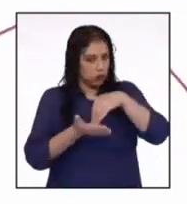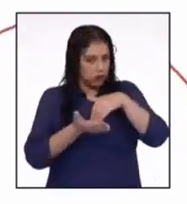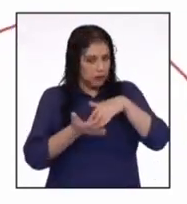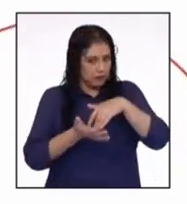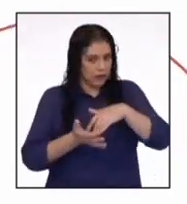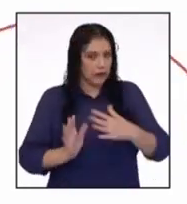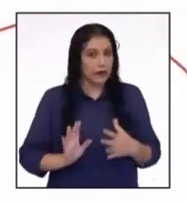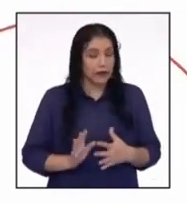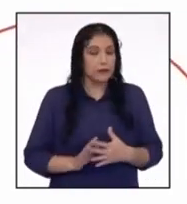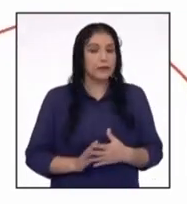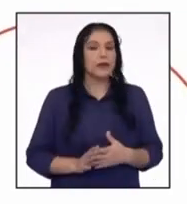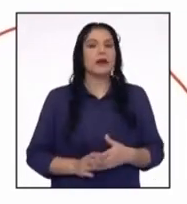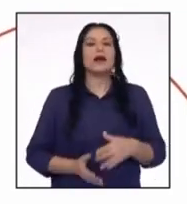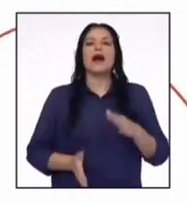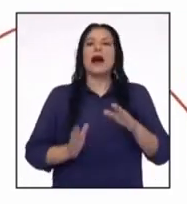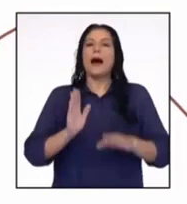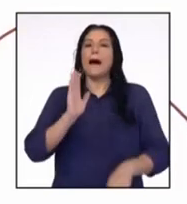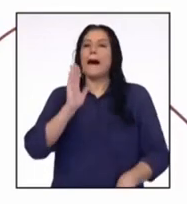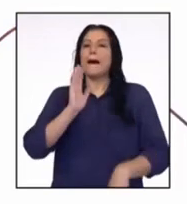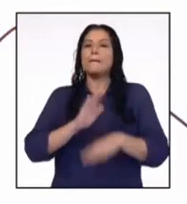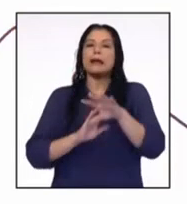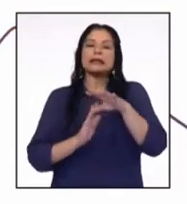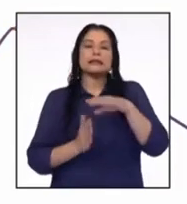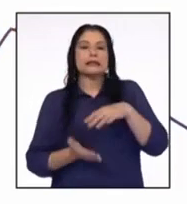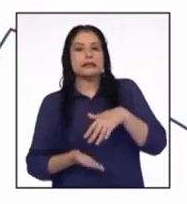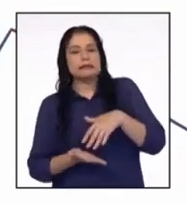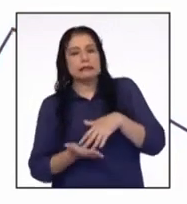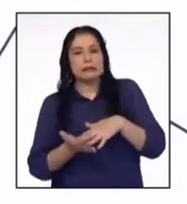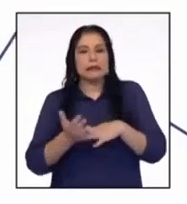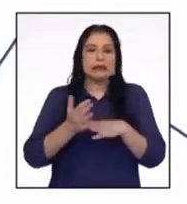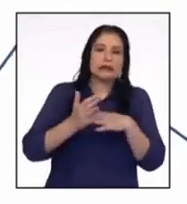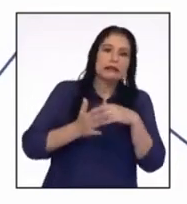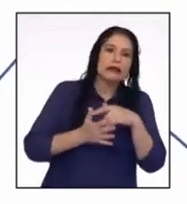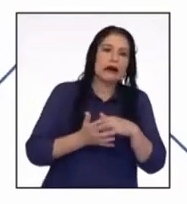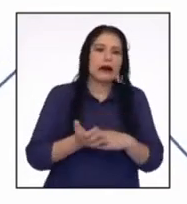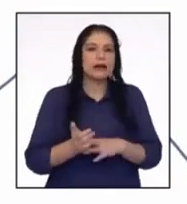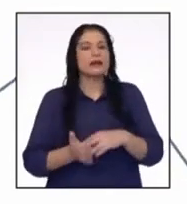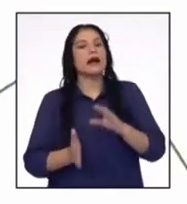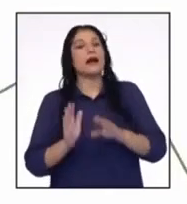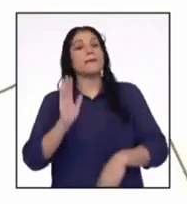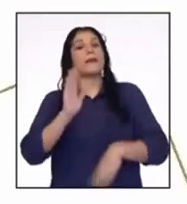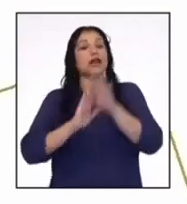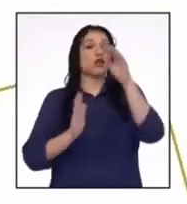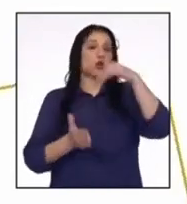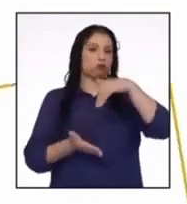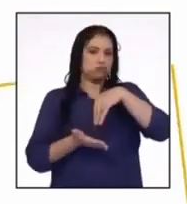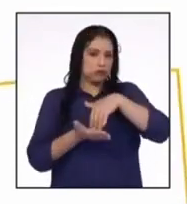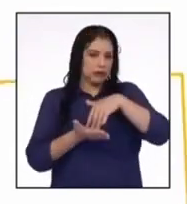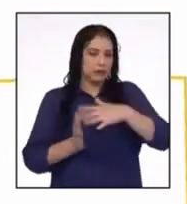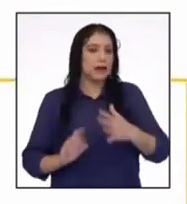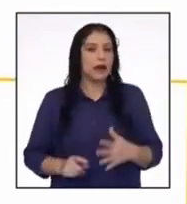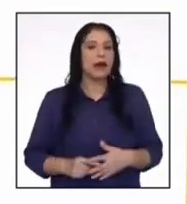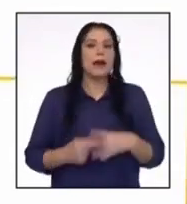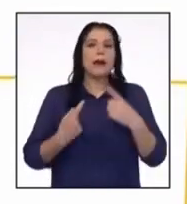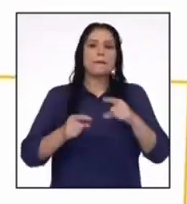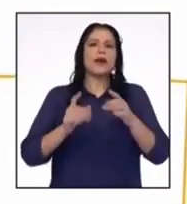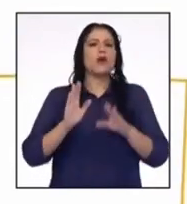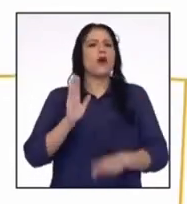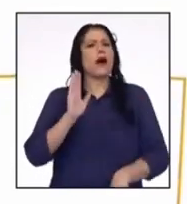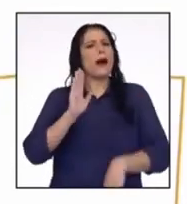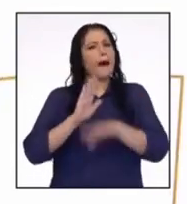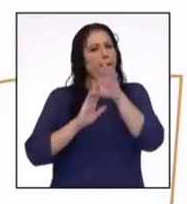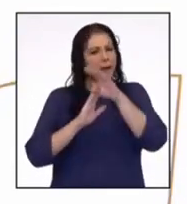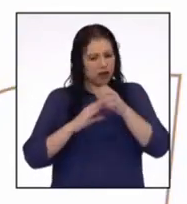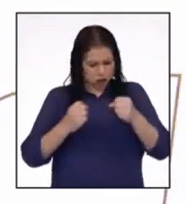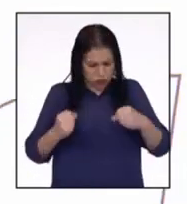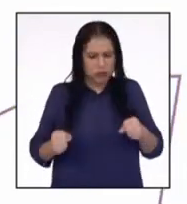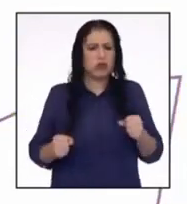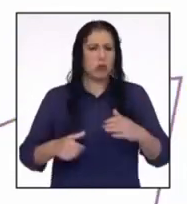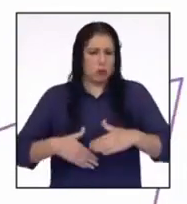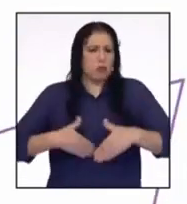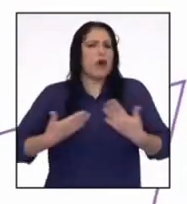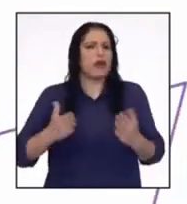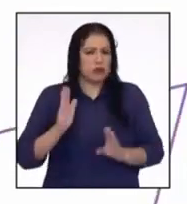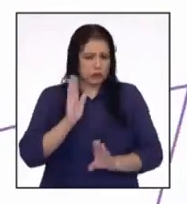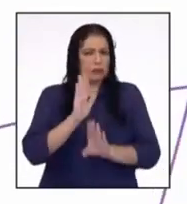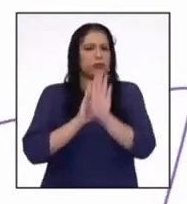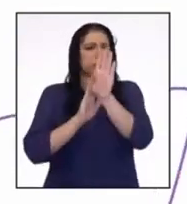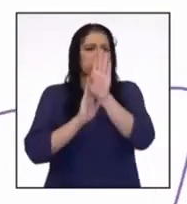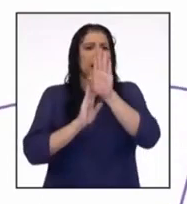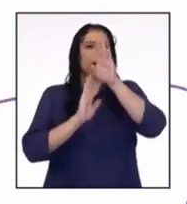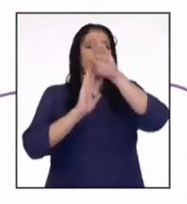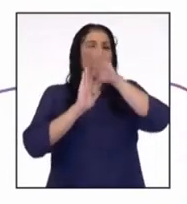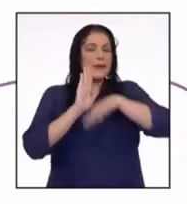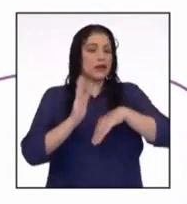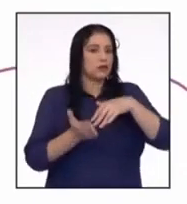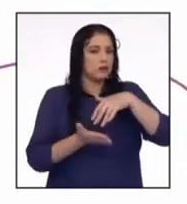vulnerabilidad, a mayor fragilidad hay mayor vulnerabilidad, pero a mayor resiliencia hay